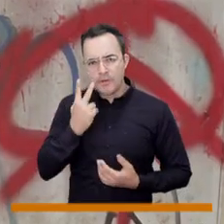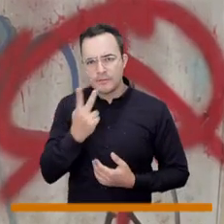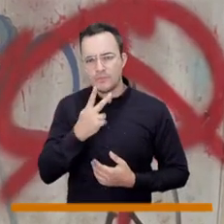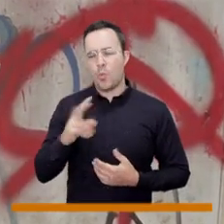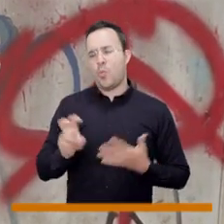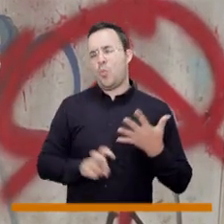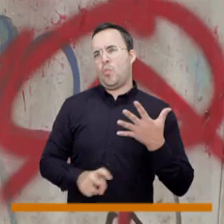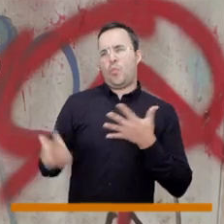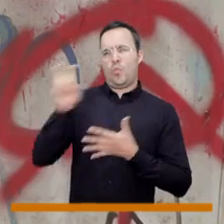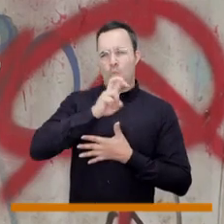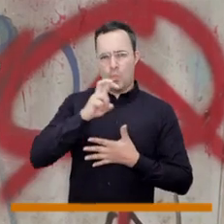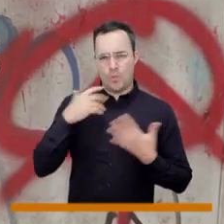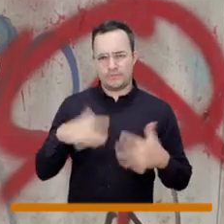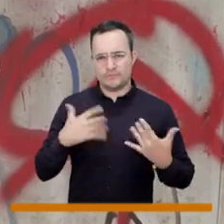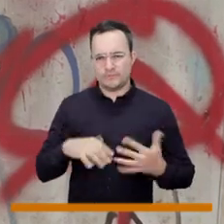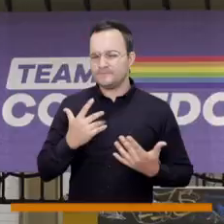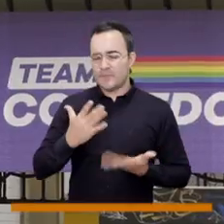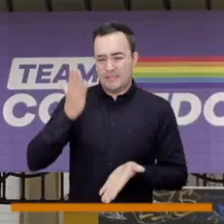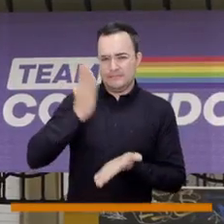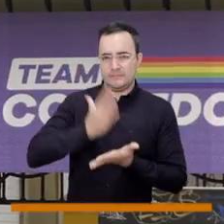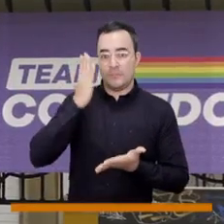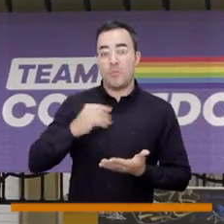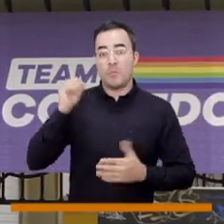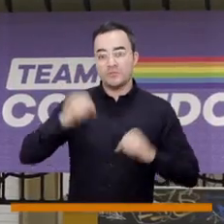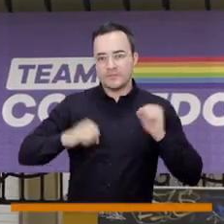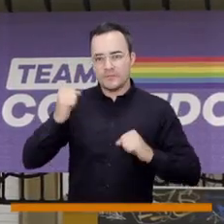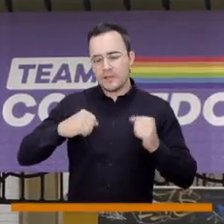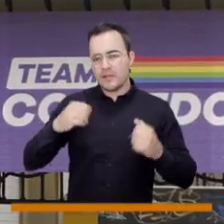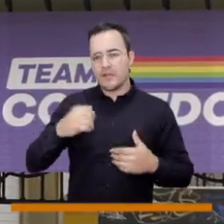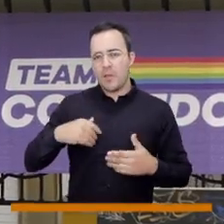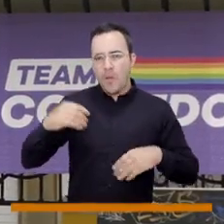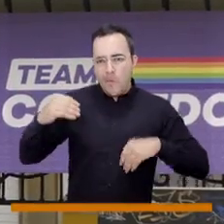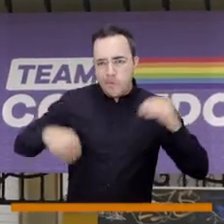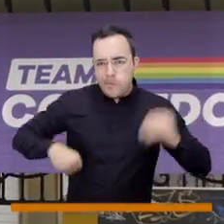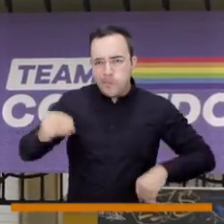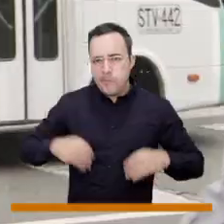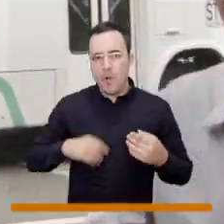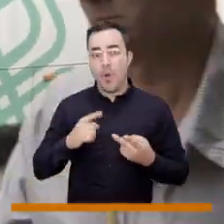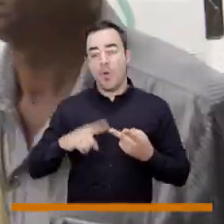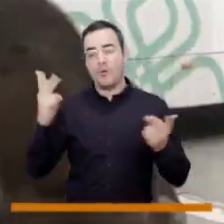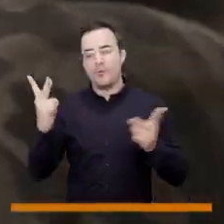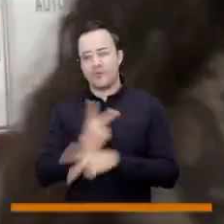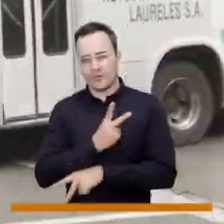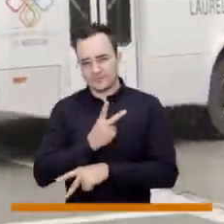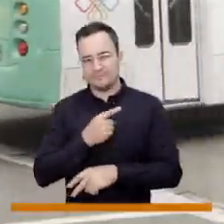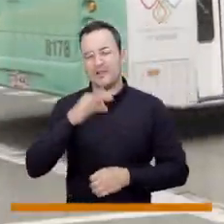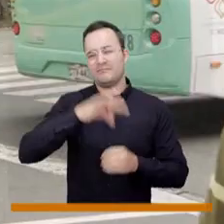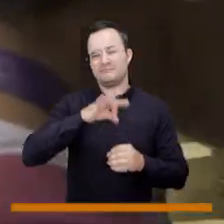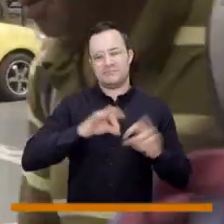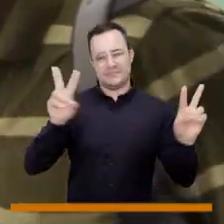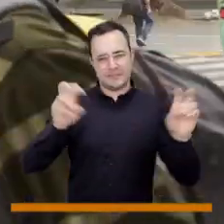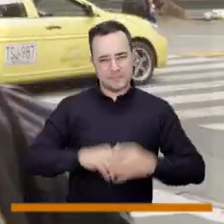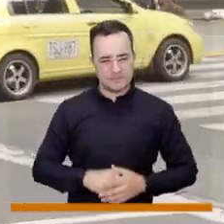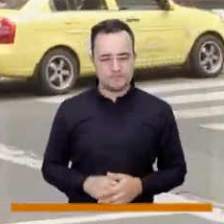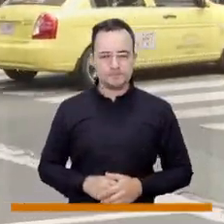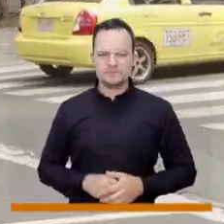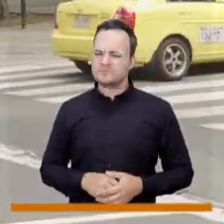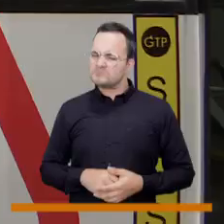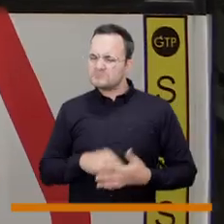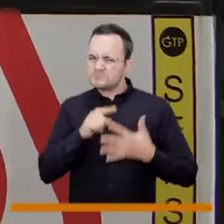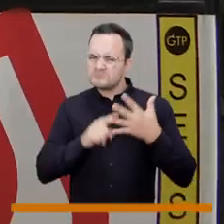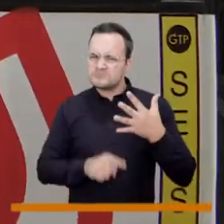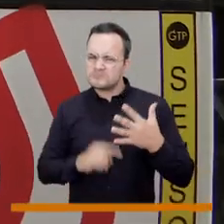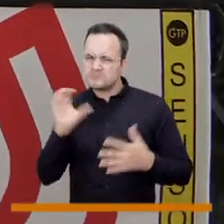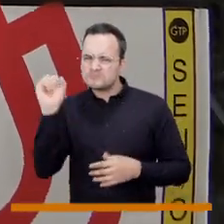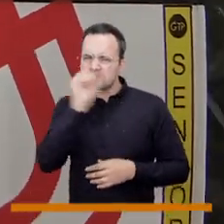tanto en fraude electoral como riesgo por violencia eh qué contamos ahí contamos los elementos que tienen